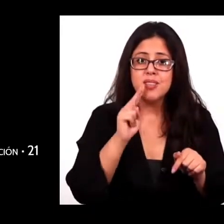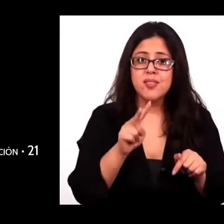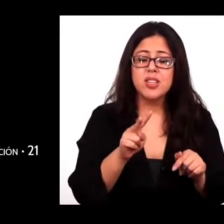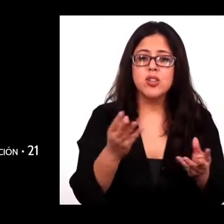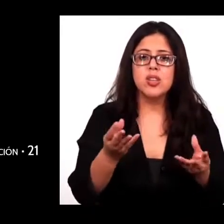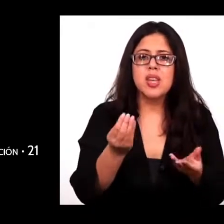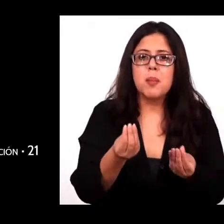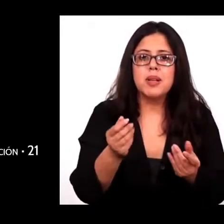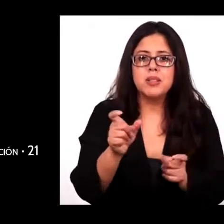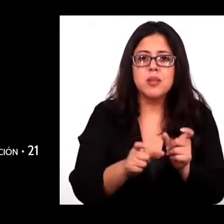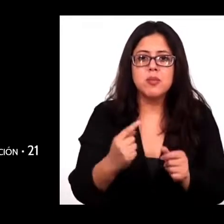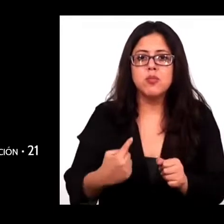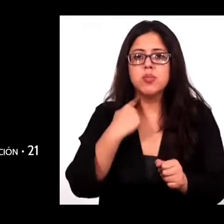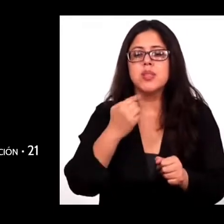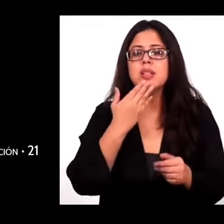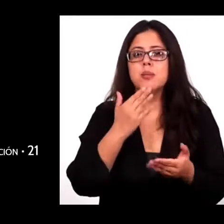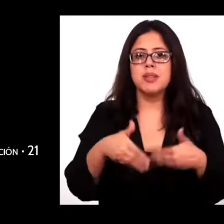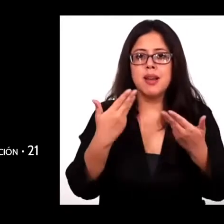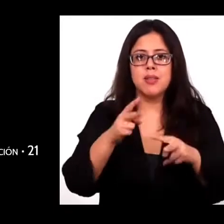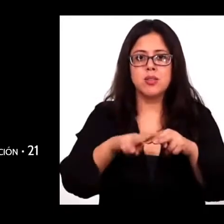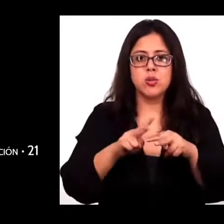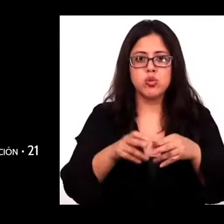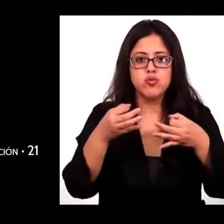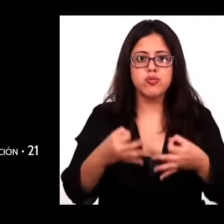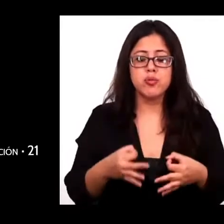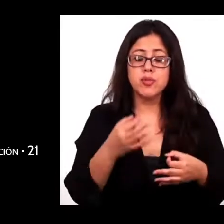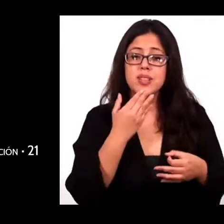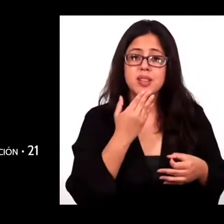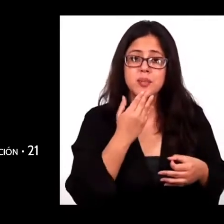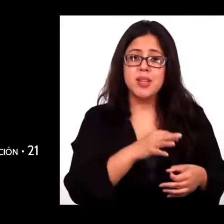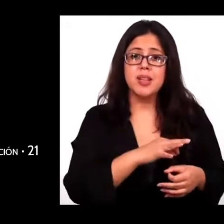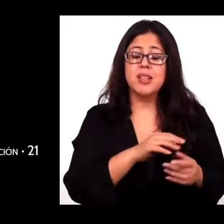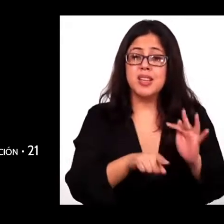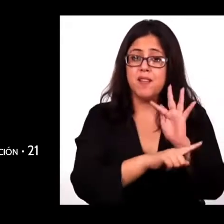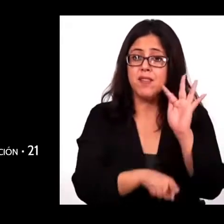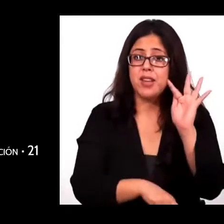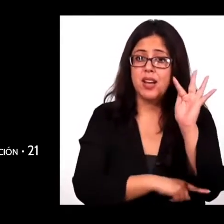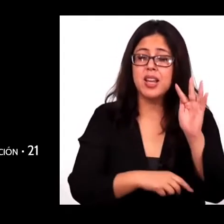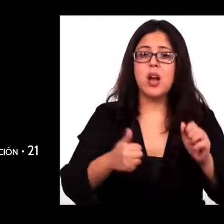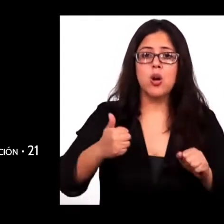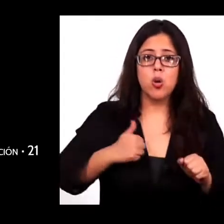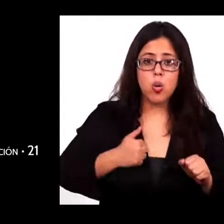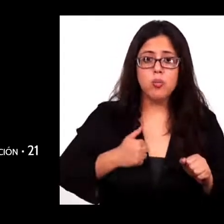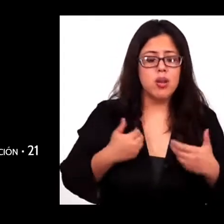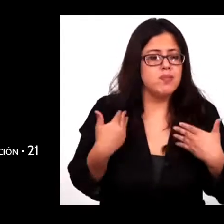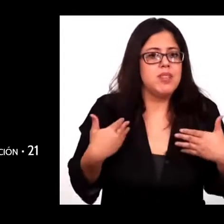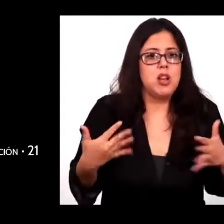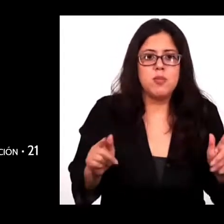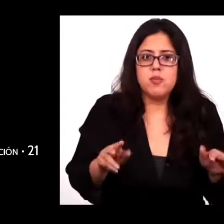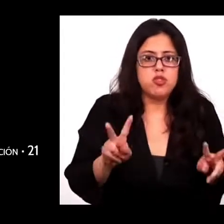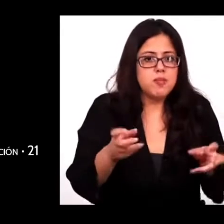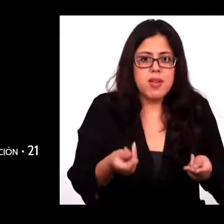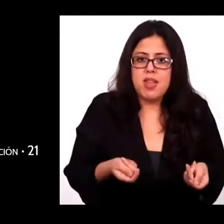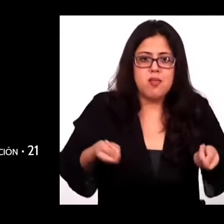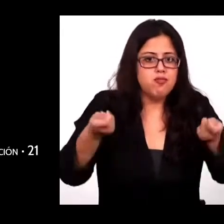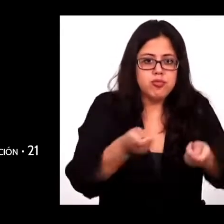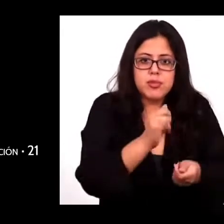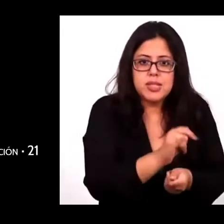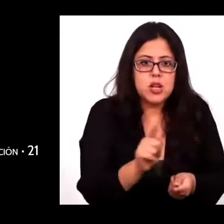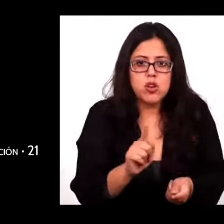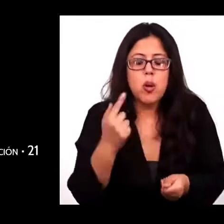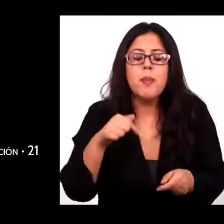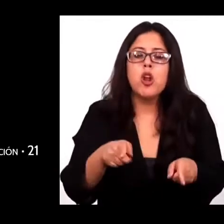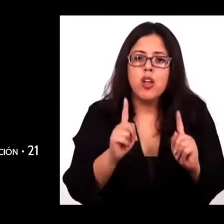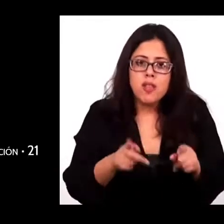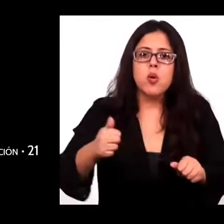y brindándoles la reparación necesaria. Y que por supuesto el Ministerio Público cumpla, independiente de esta entrega de recursos o no, con su deber